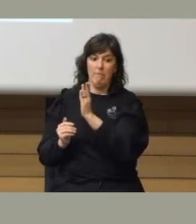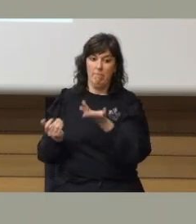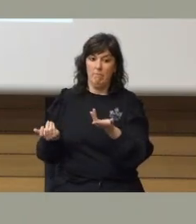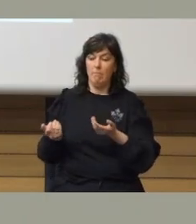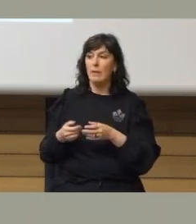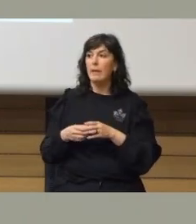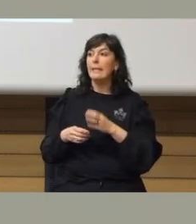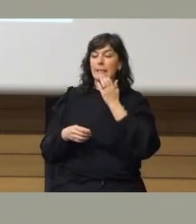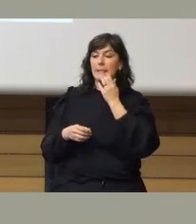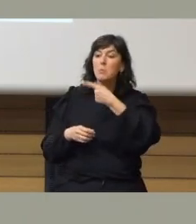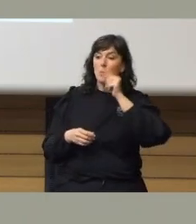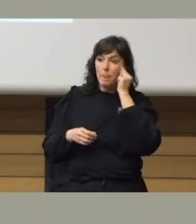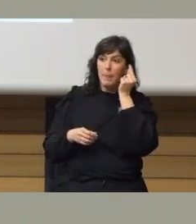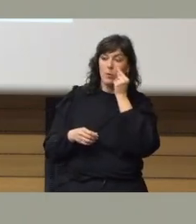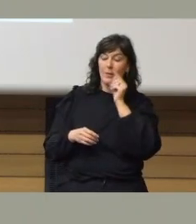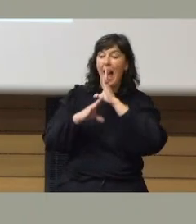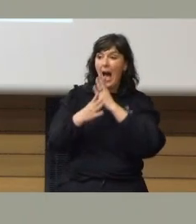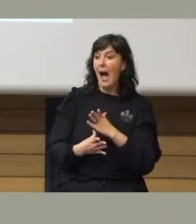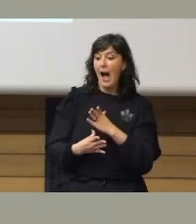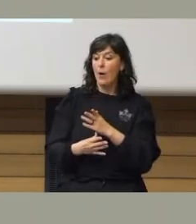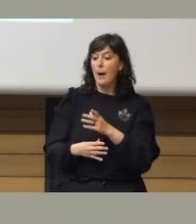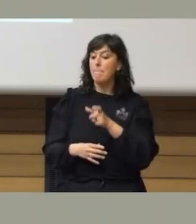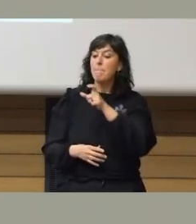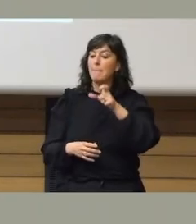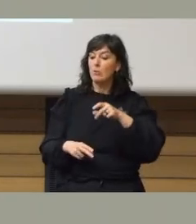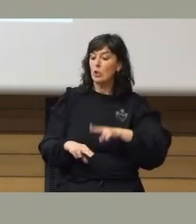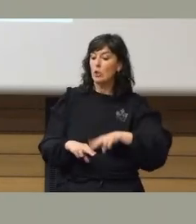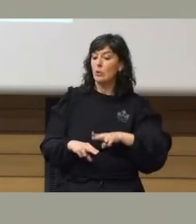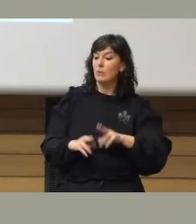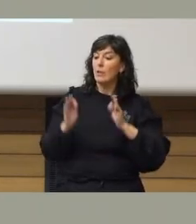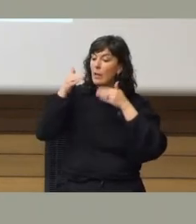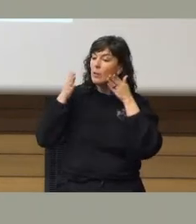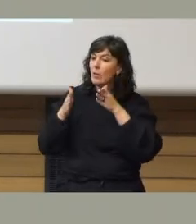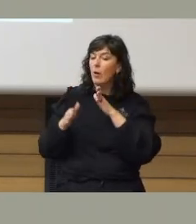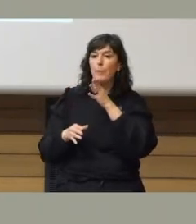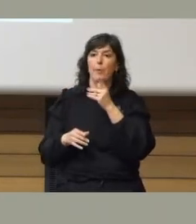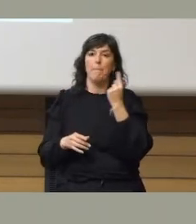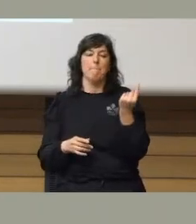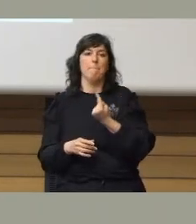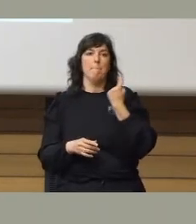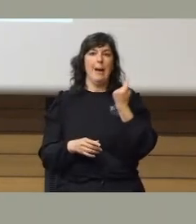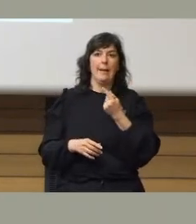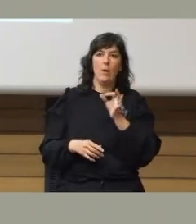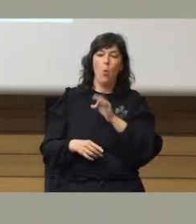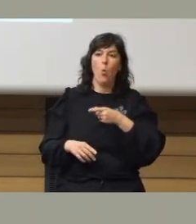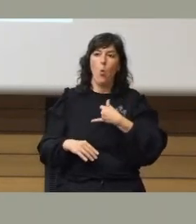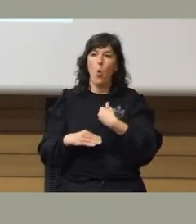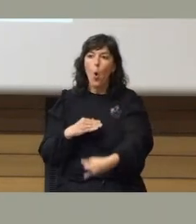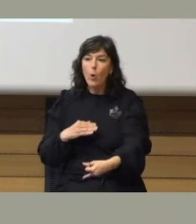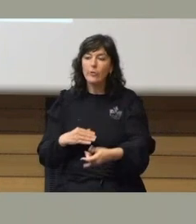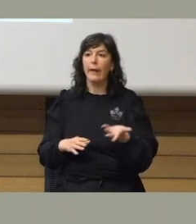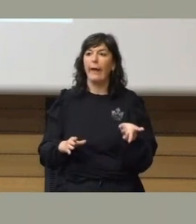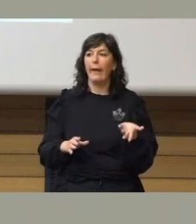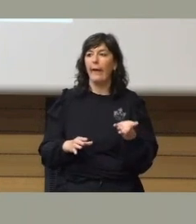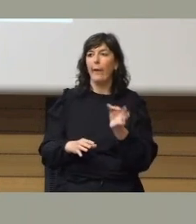ahora mismo de las atendidas en una discoteca, no por drogas, ¿qué puede ser? Un mareo, un corte,